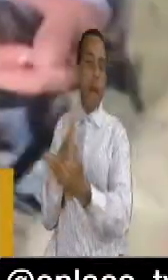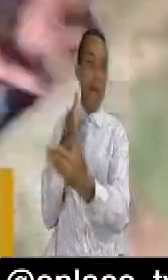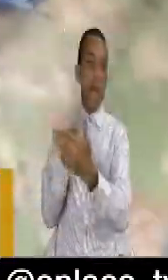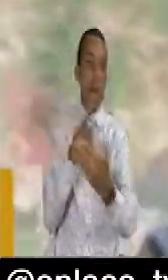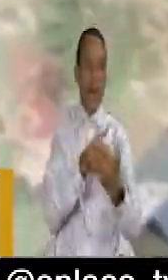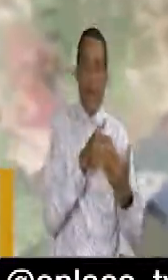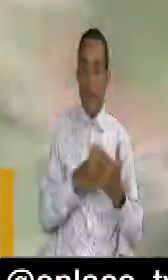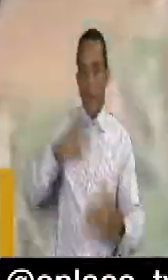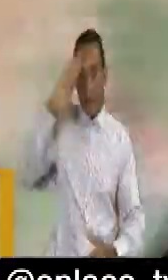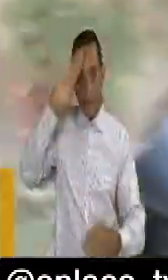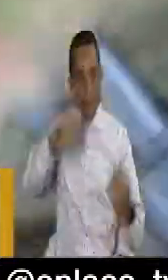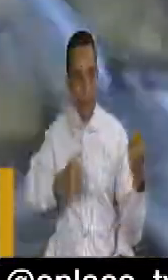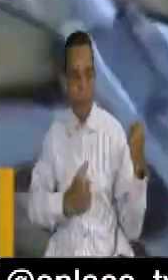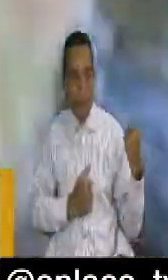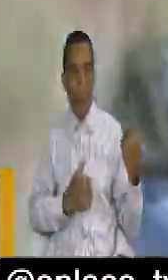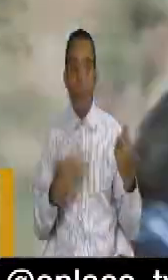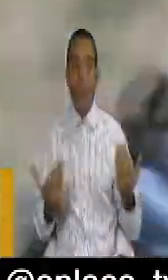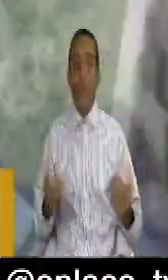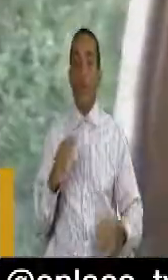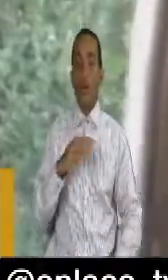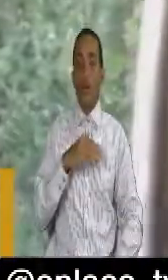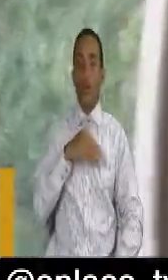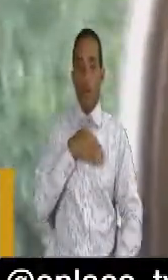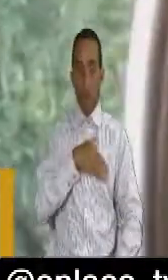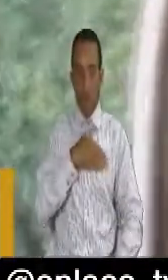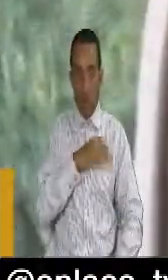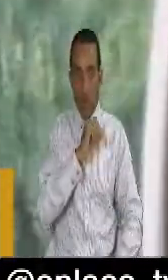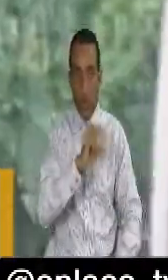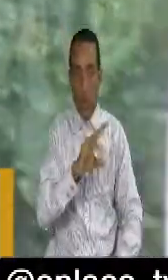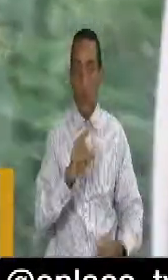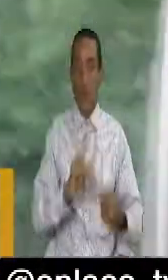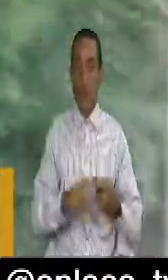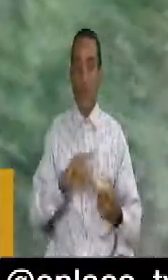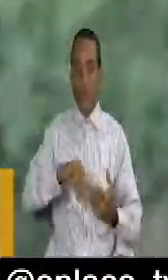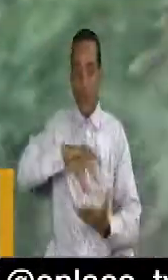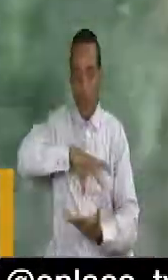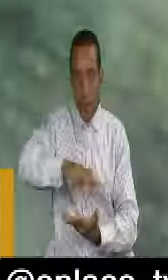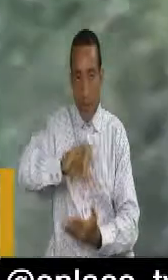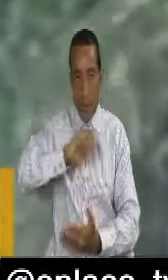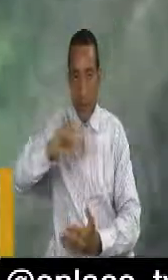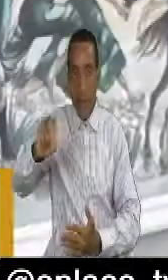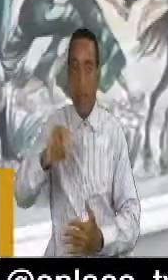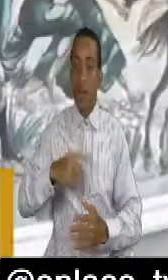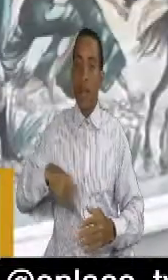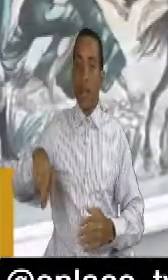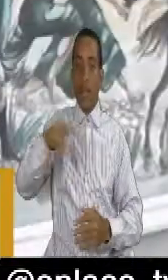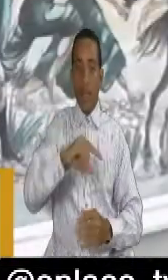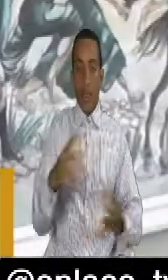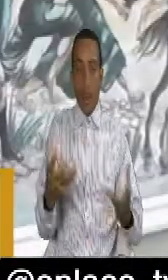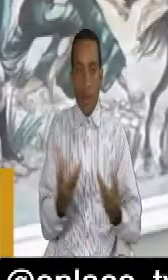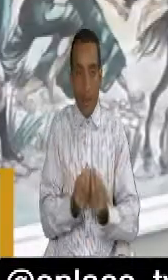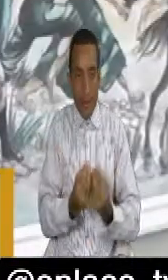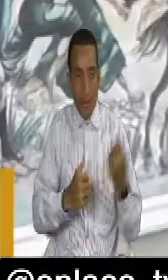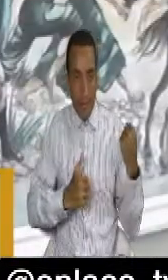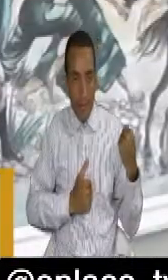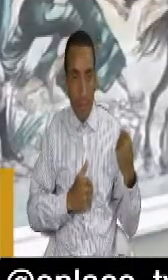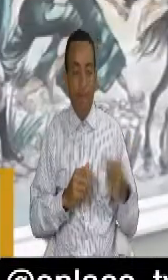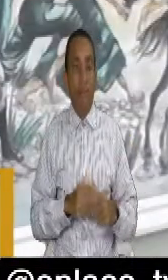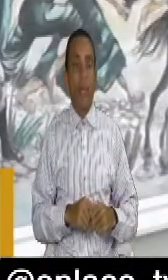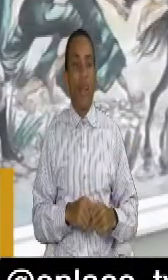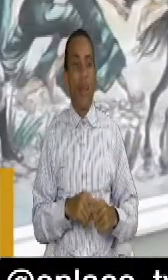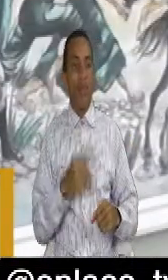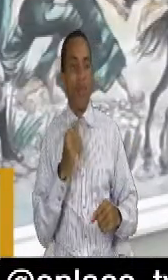Cesar, nordeste antioqueño y norte de Santander, donde las tropas lograron importantes resultados. Se han realizado 14 capturas